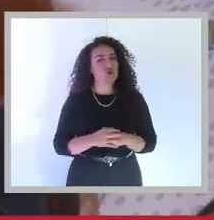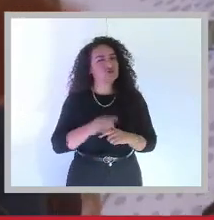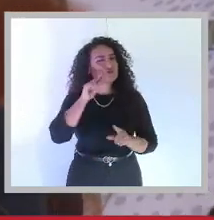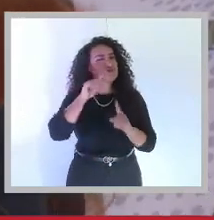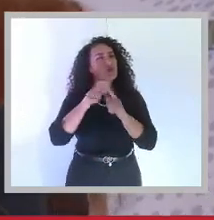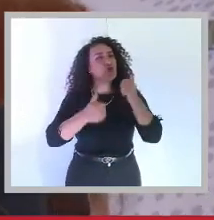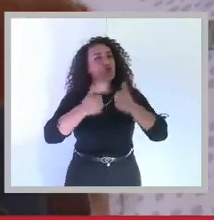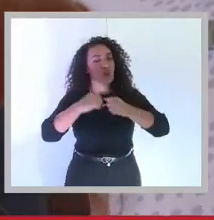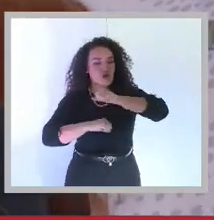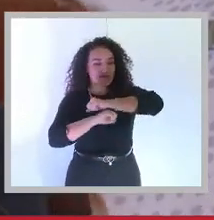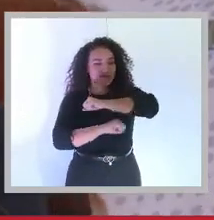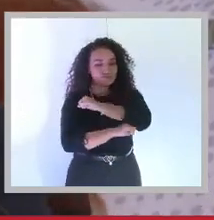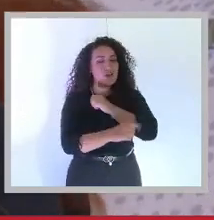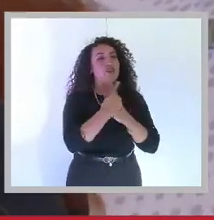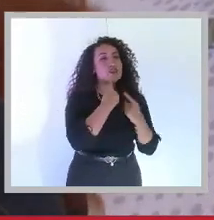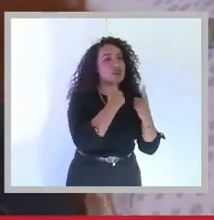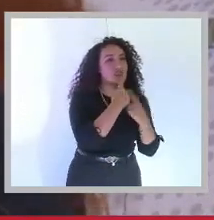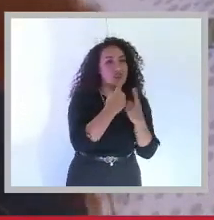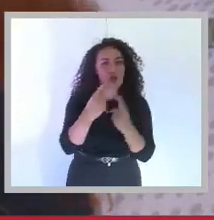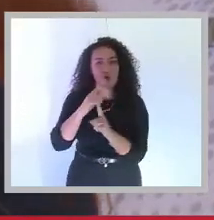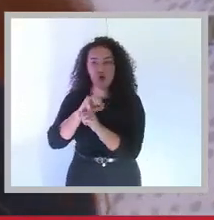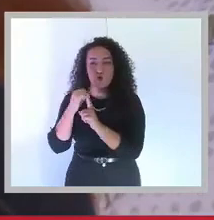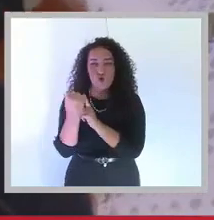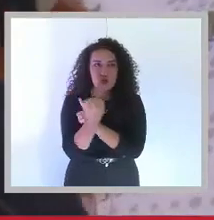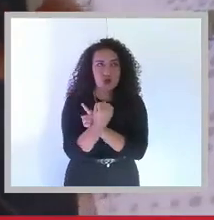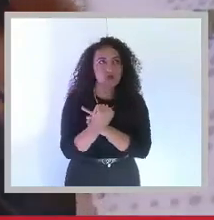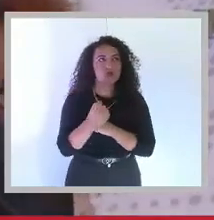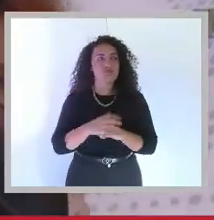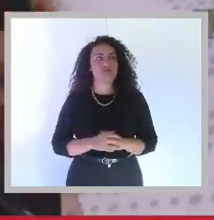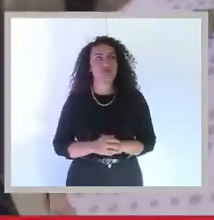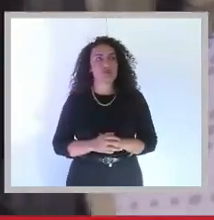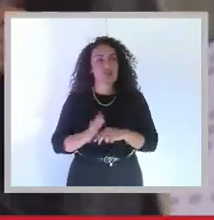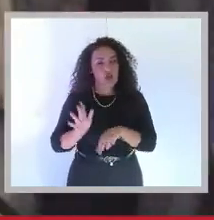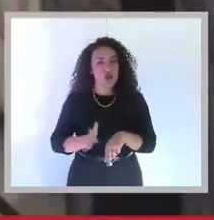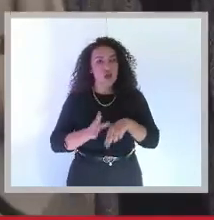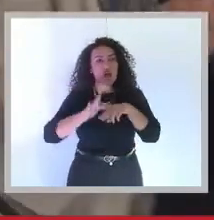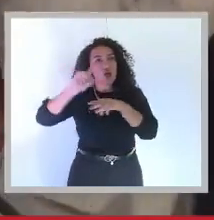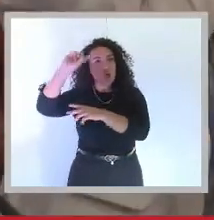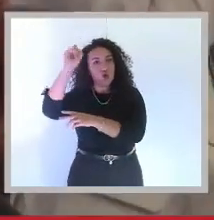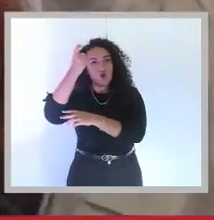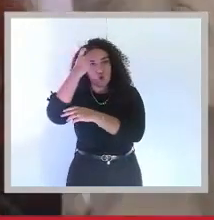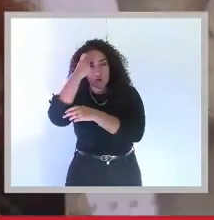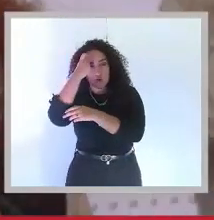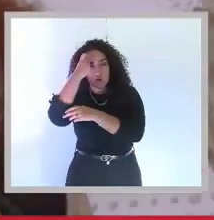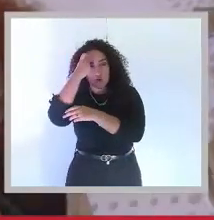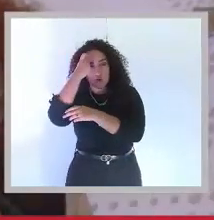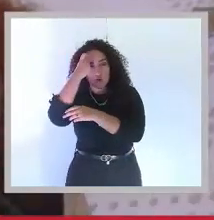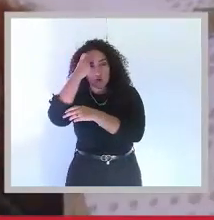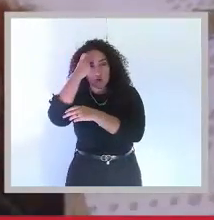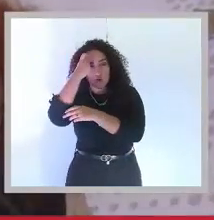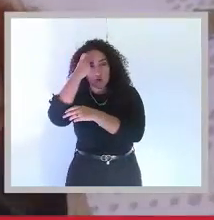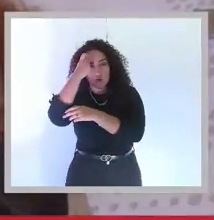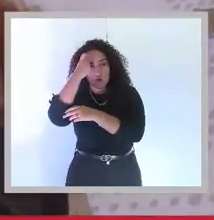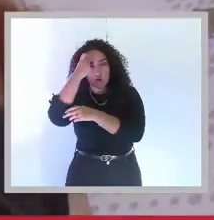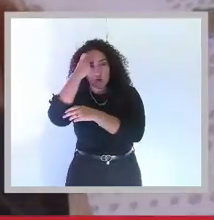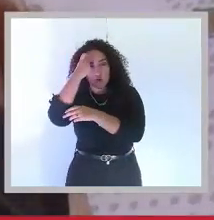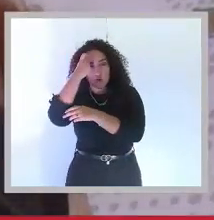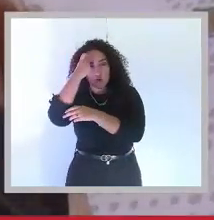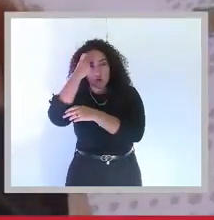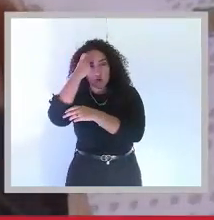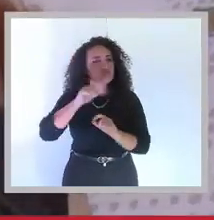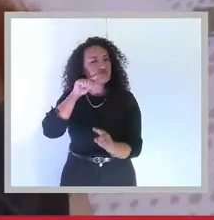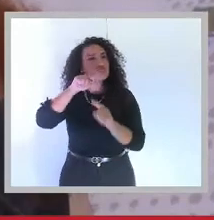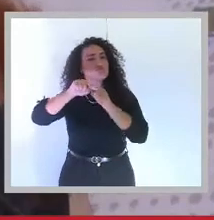diálogos sociales promovidos por el gobierno de Colombia para la construcción de una paz